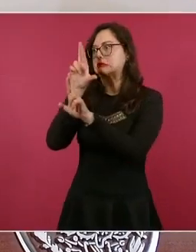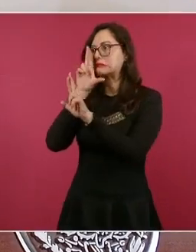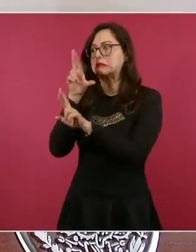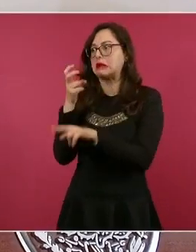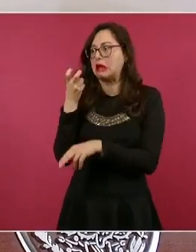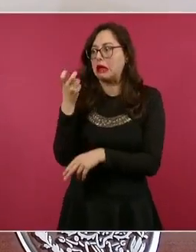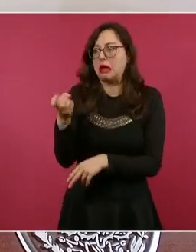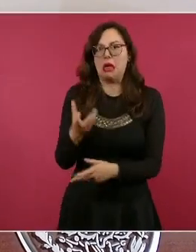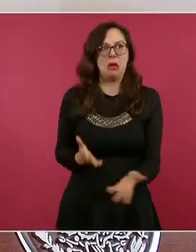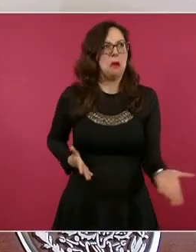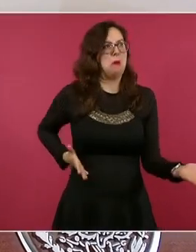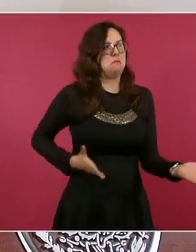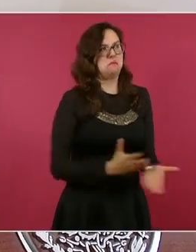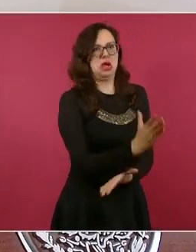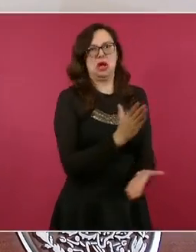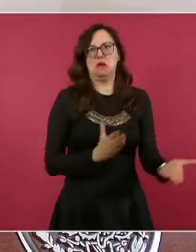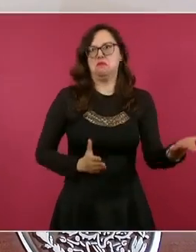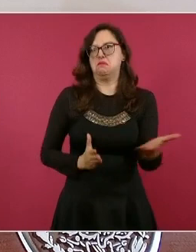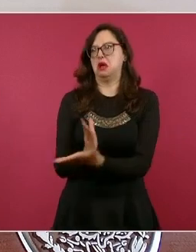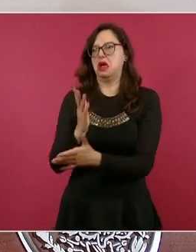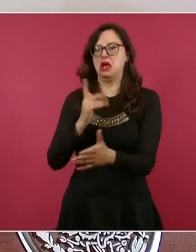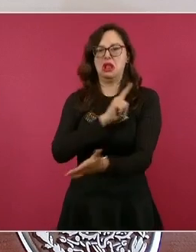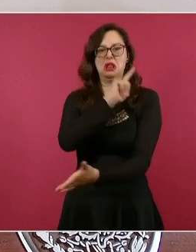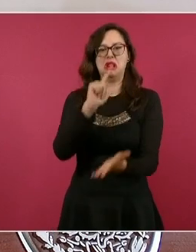a las normas internacionales.